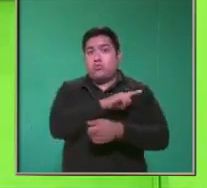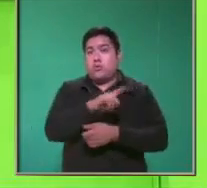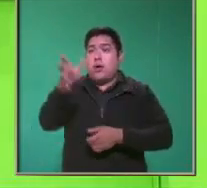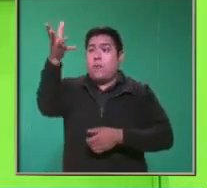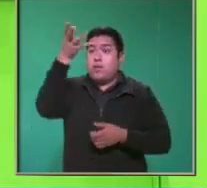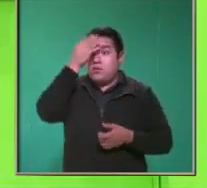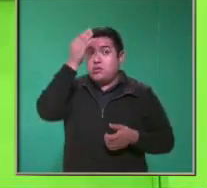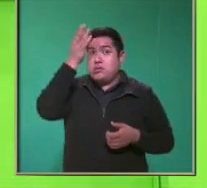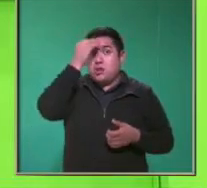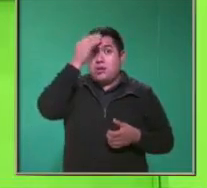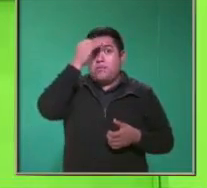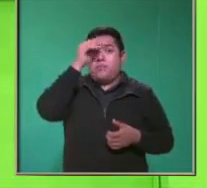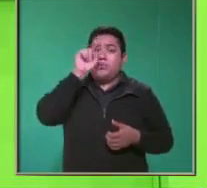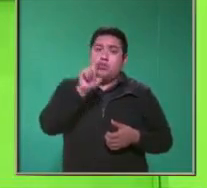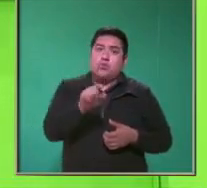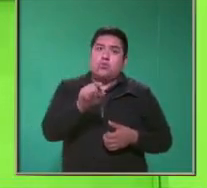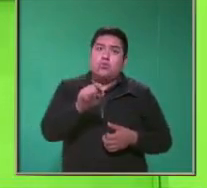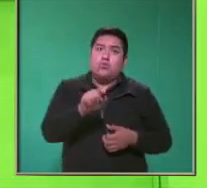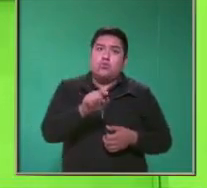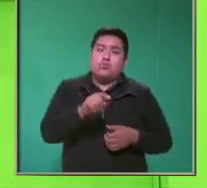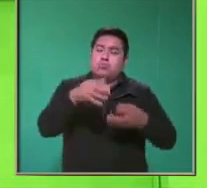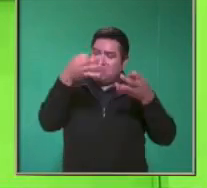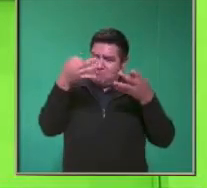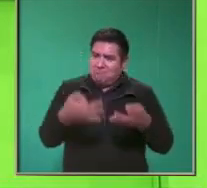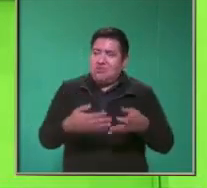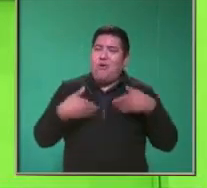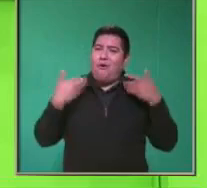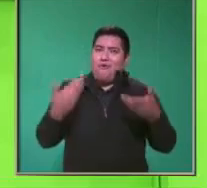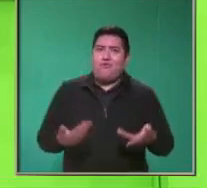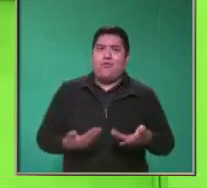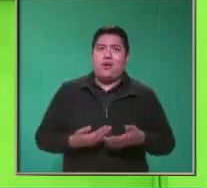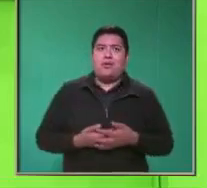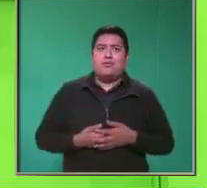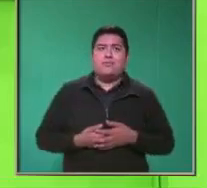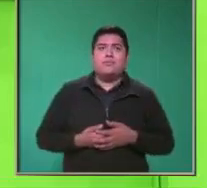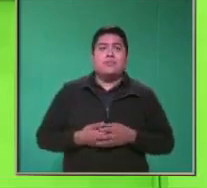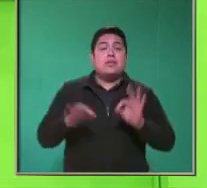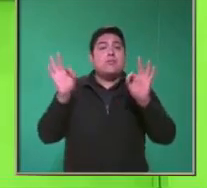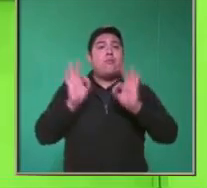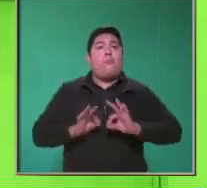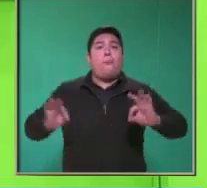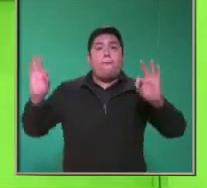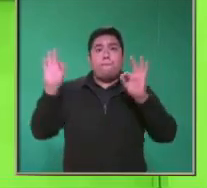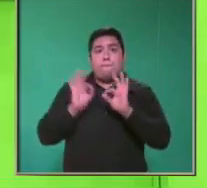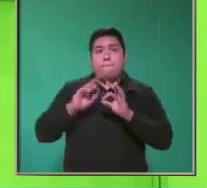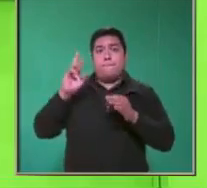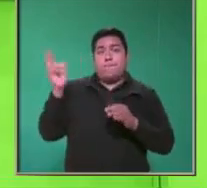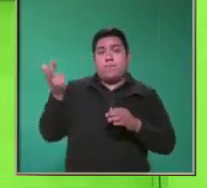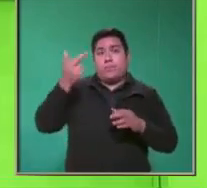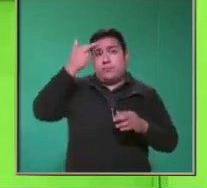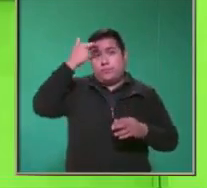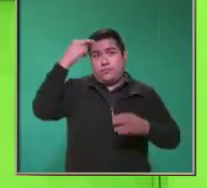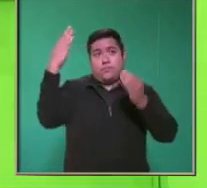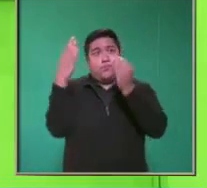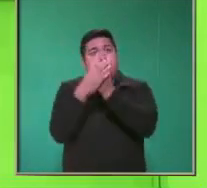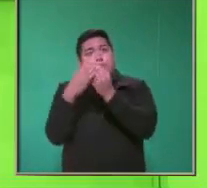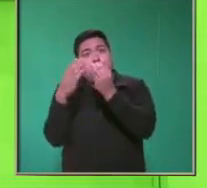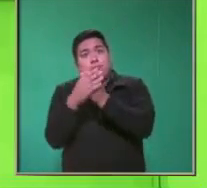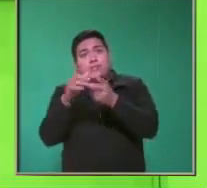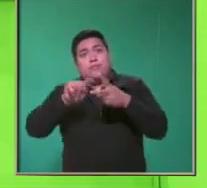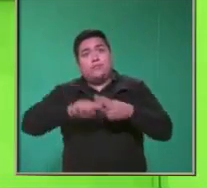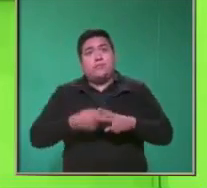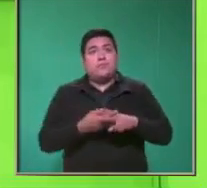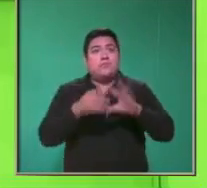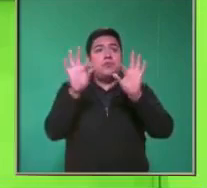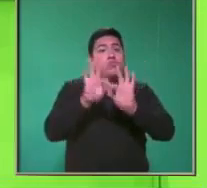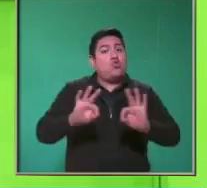aprendizaje, y no dudes que así será. Bien, recuerda que al iniciar las clases es importante